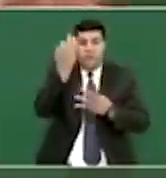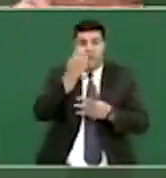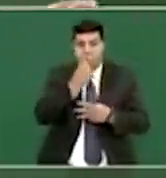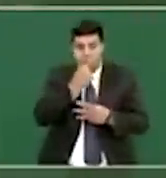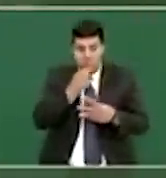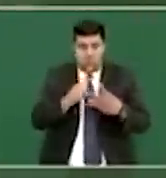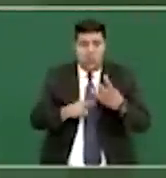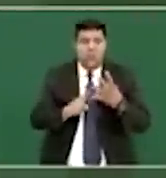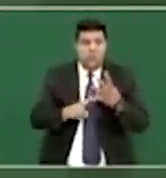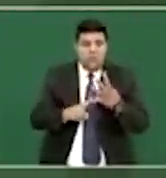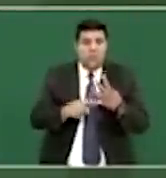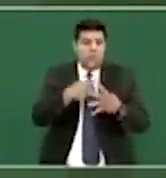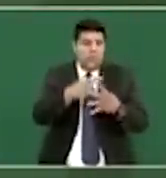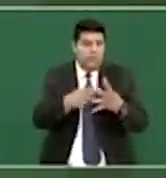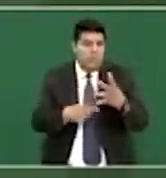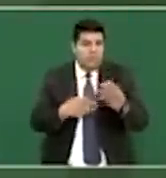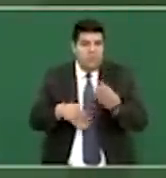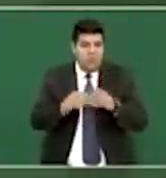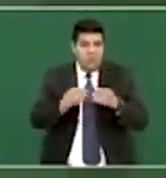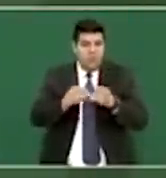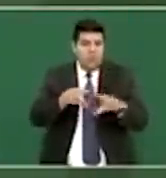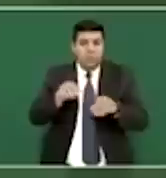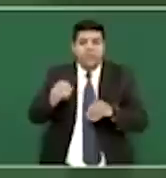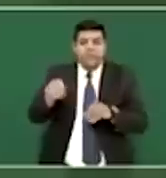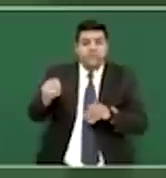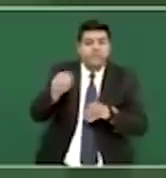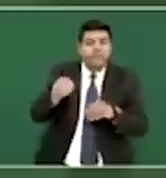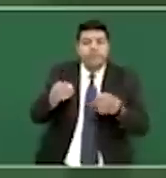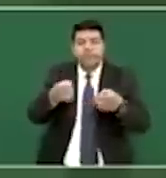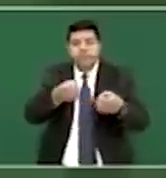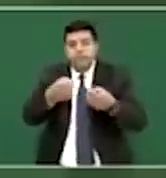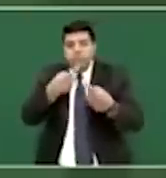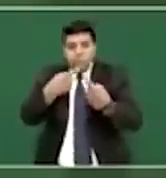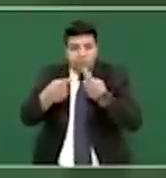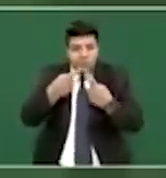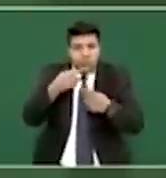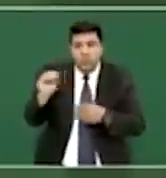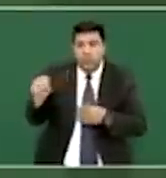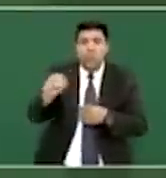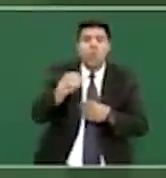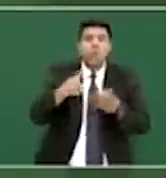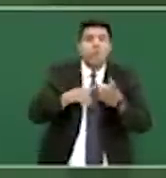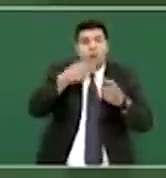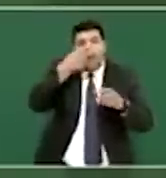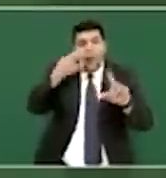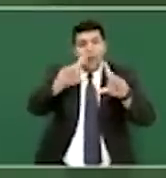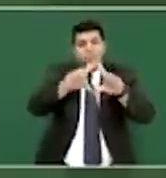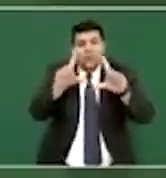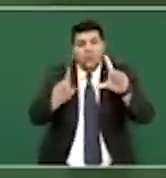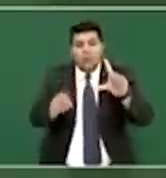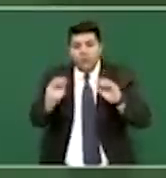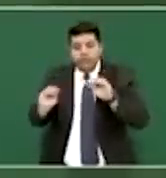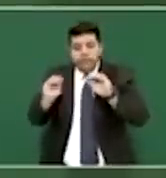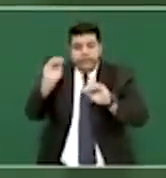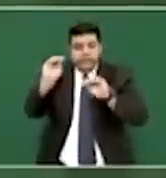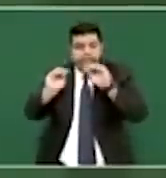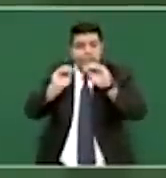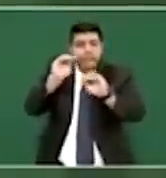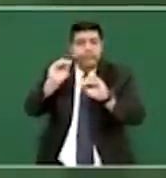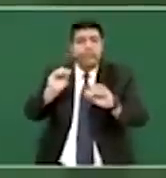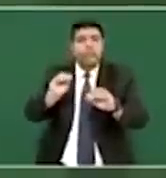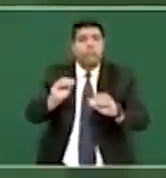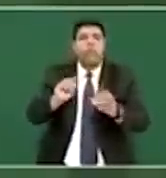distribuyendo a todos los elementos de estas corporaciones en el territorio,